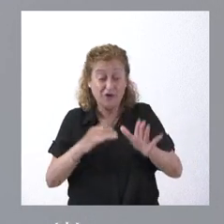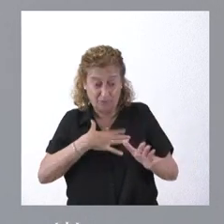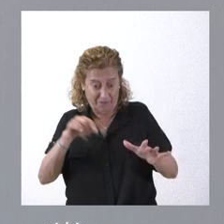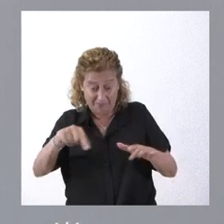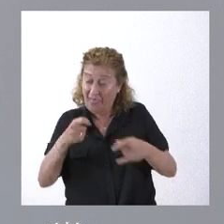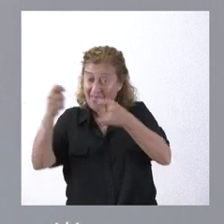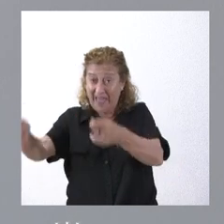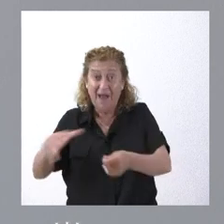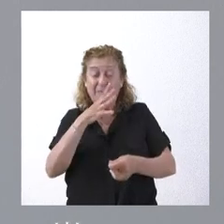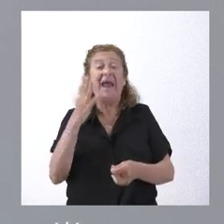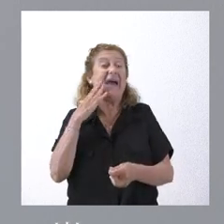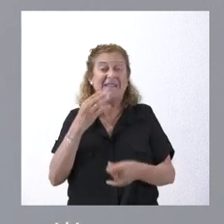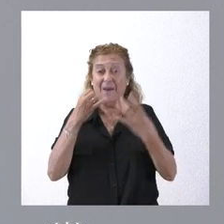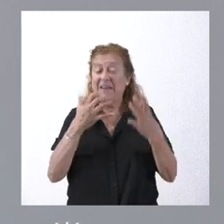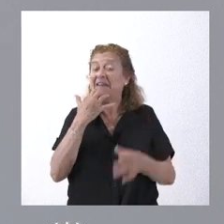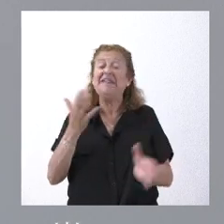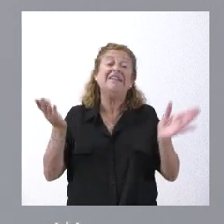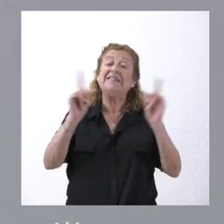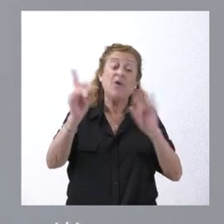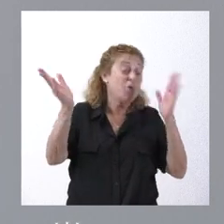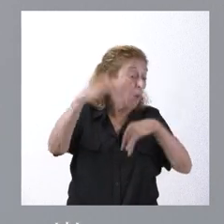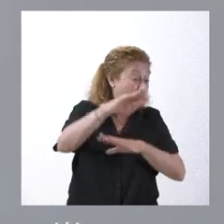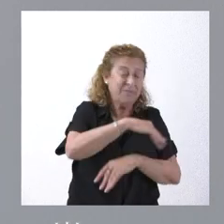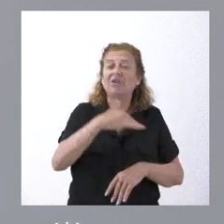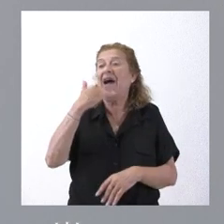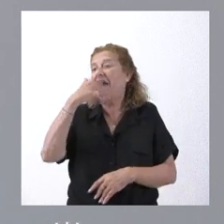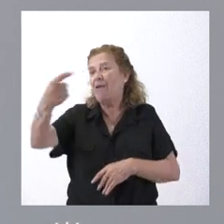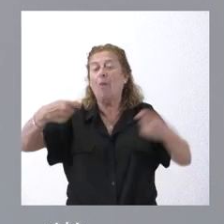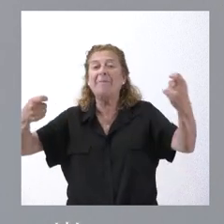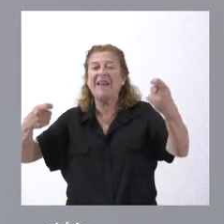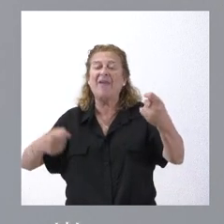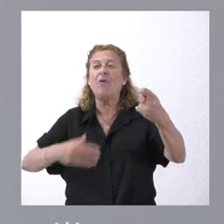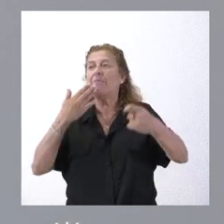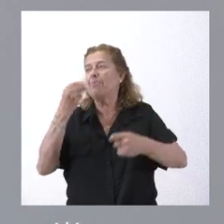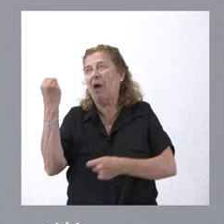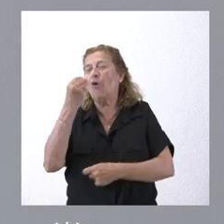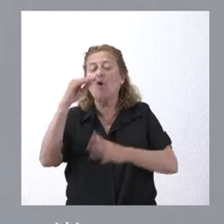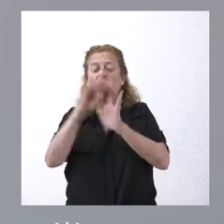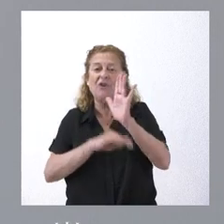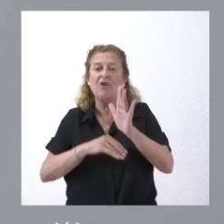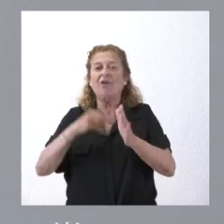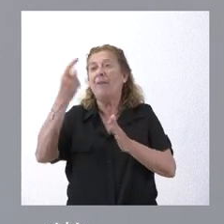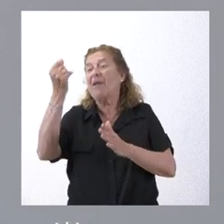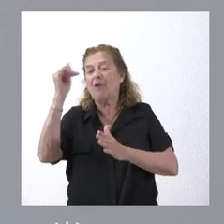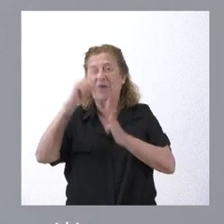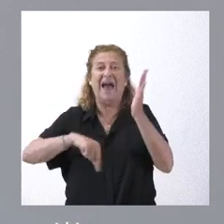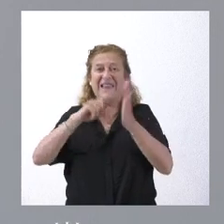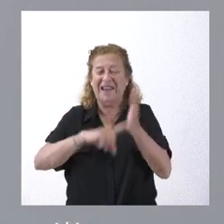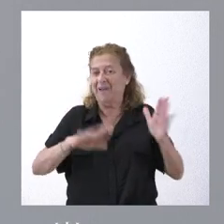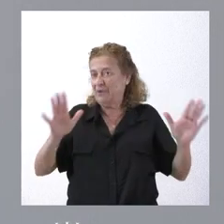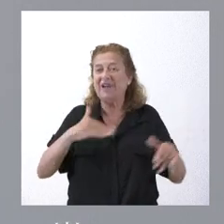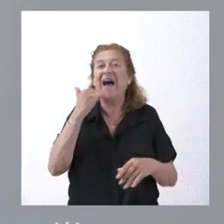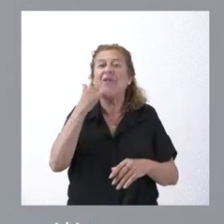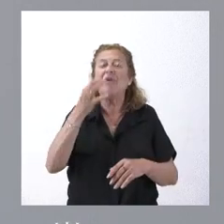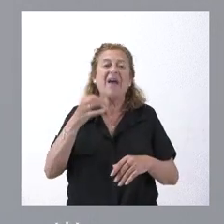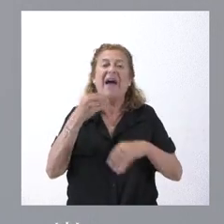servicio con las máximas garantías y, si no, ver dentro del mercado si alguno está en mejores condiciones de precio y de alquiler. Pero eso es algo, lógicamente, que tiene que